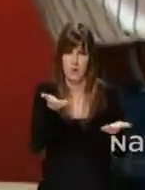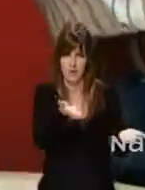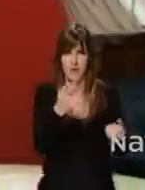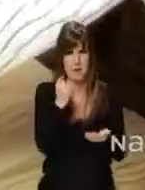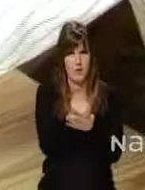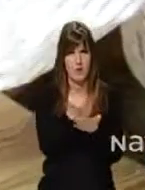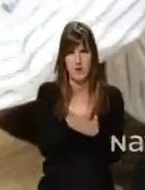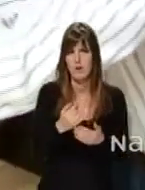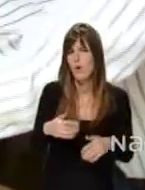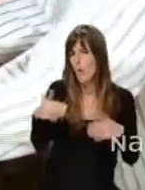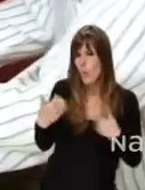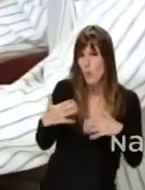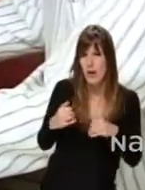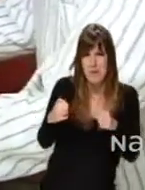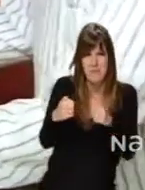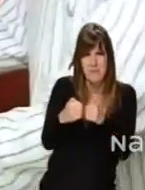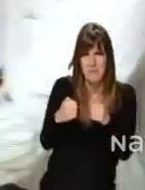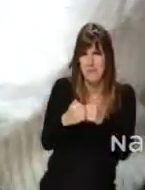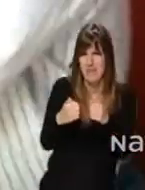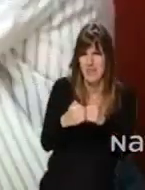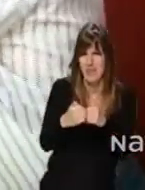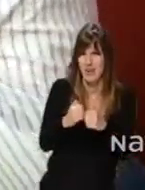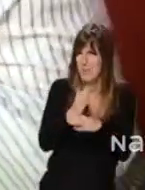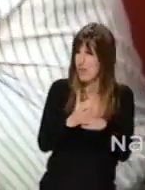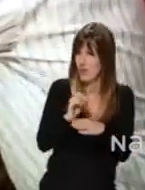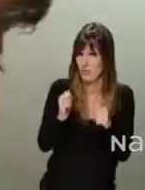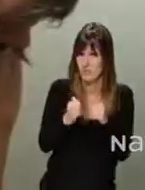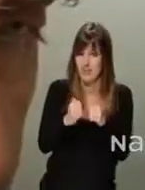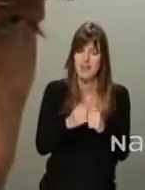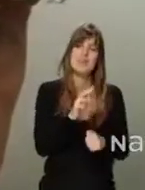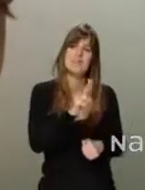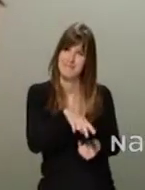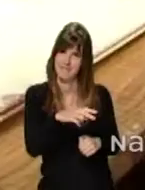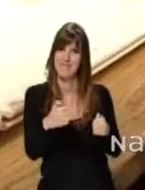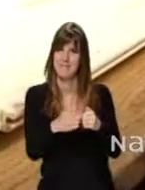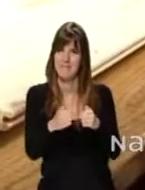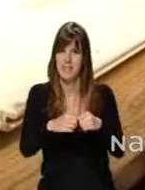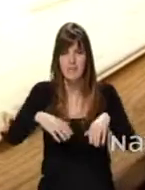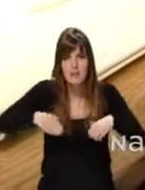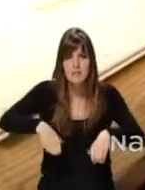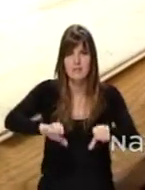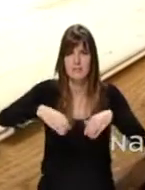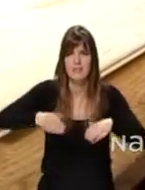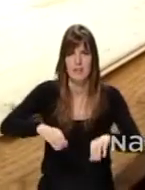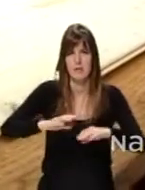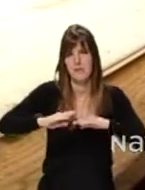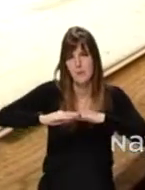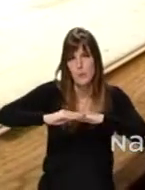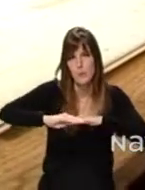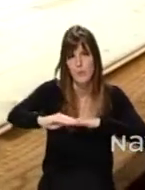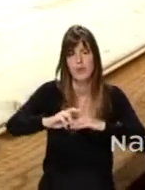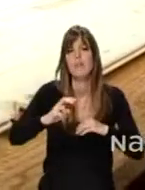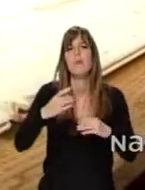veas. Pero esto es un rodillo de piedra. Es un rodillo de piedra, efectivamente. Una vez que está extendido y que se ha puesto otra oblea por